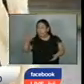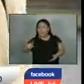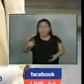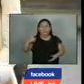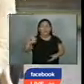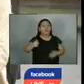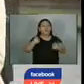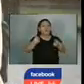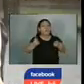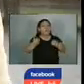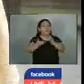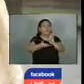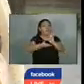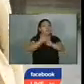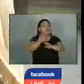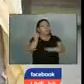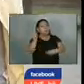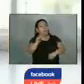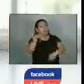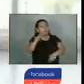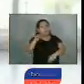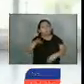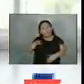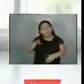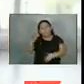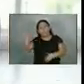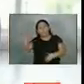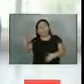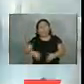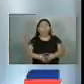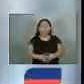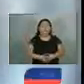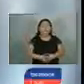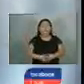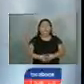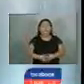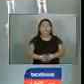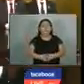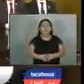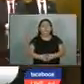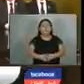espera incrementar la cantidad de permisos de viaje y ya le contamos.